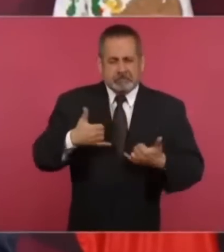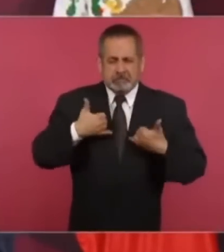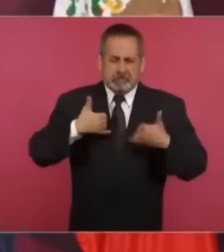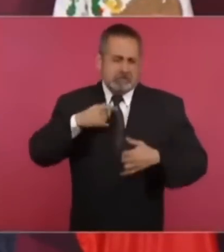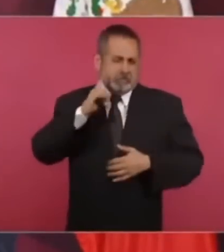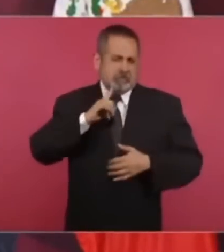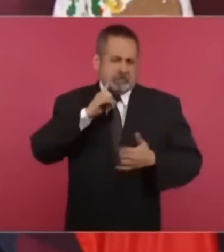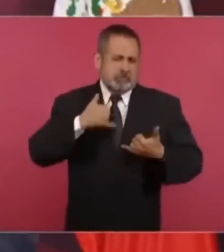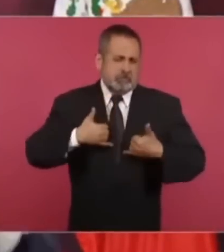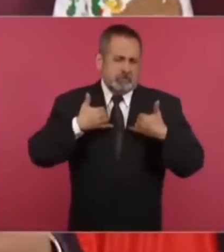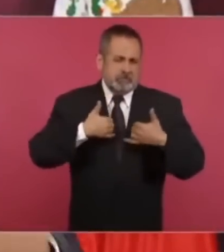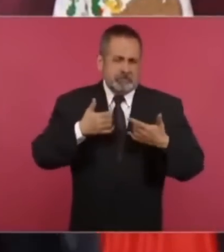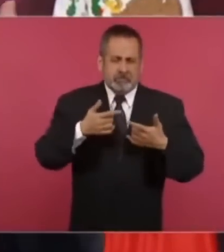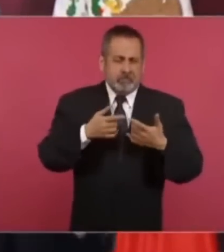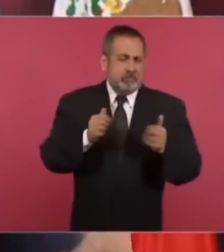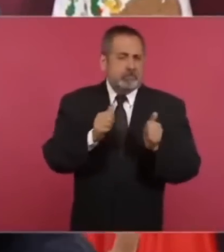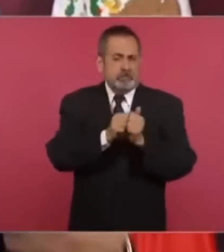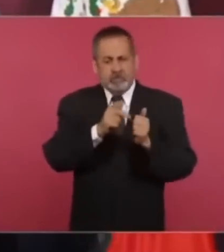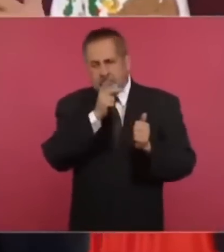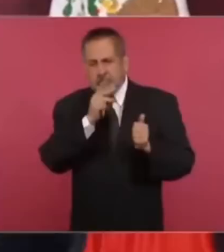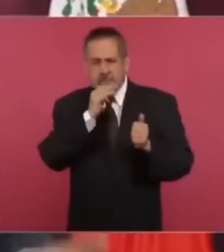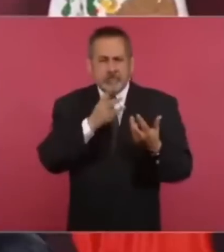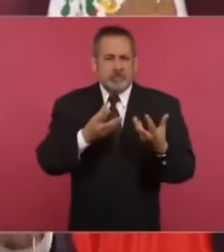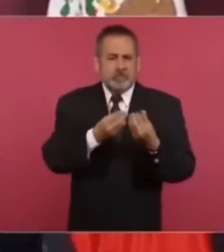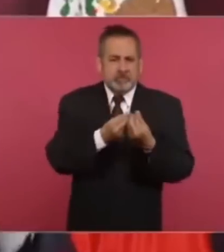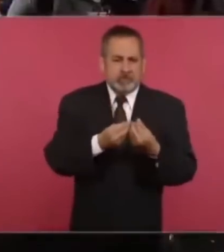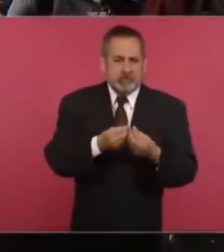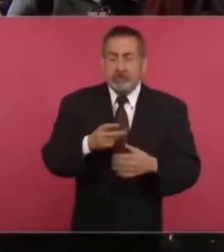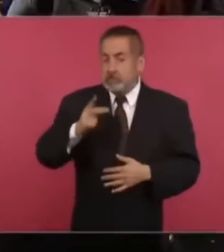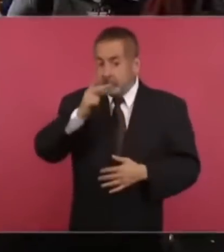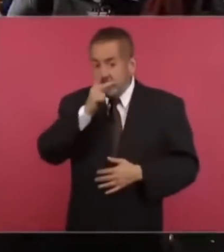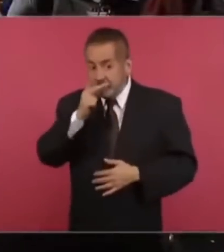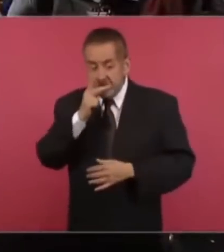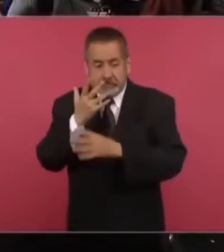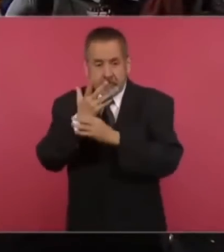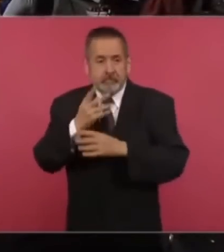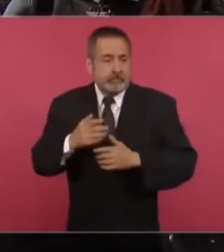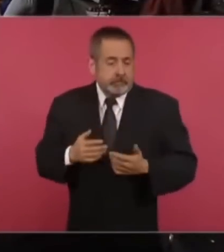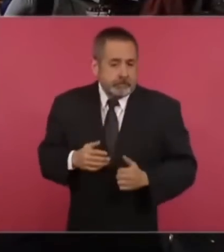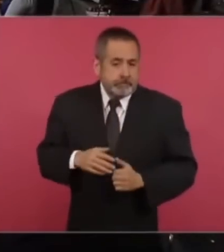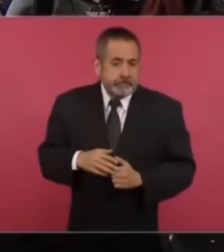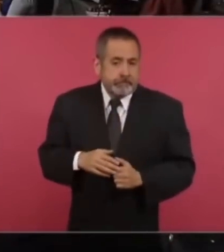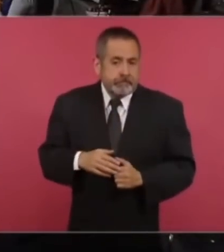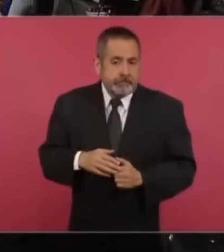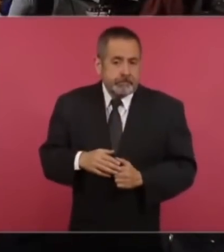adolescentes, ya con el papá, la mamá y el papá diciendo,